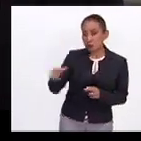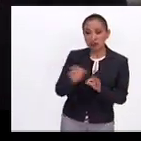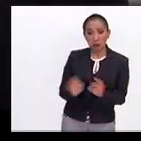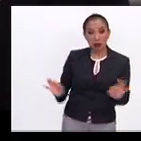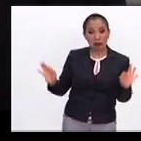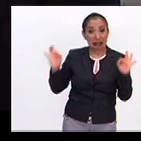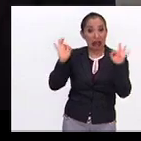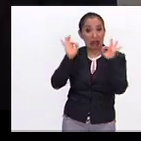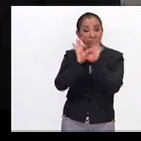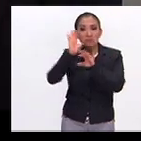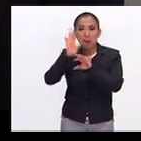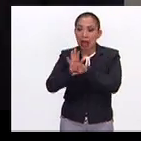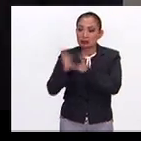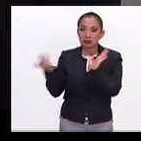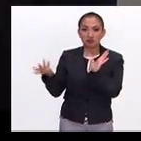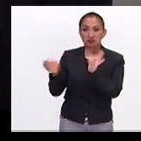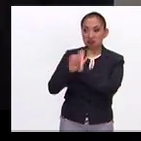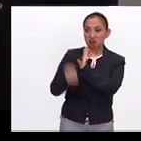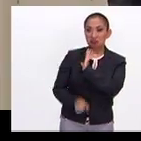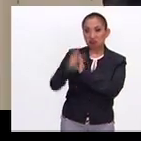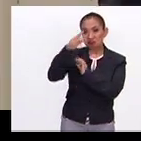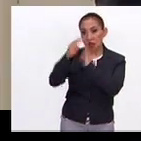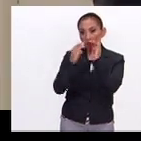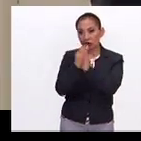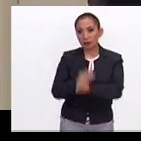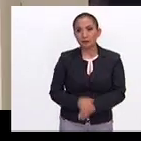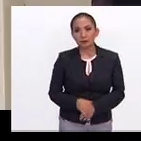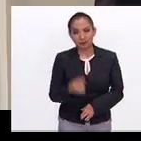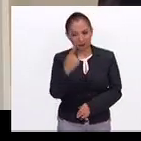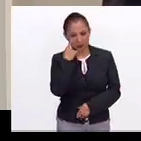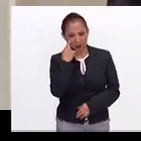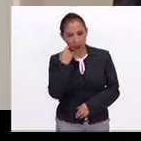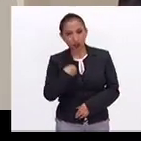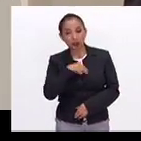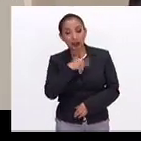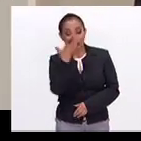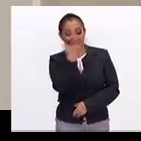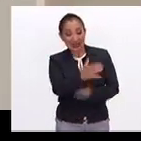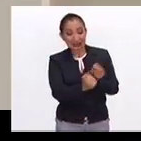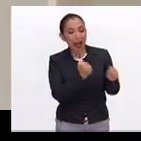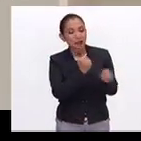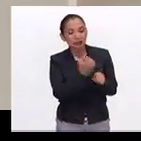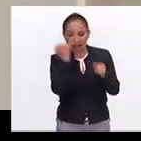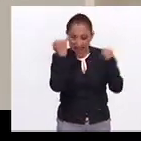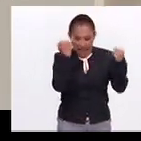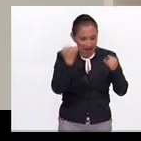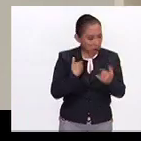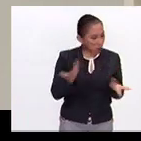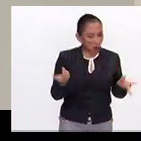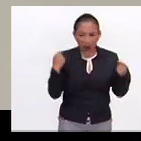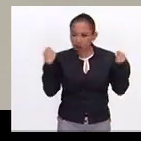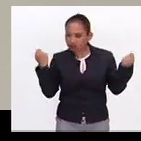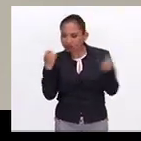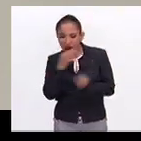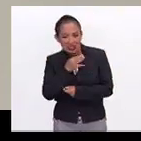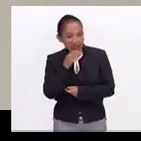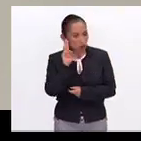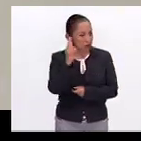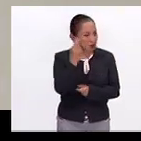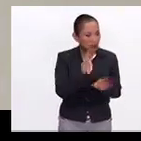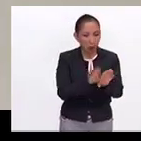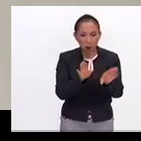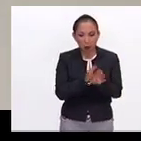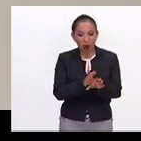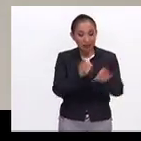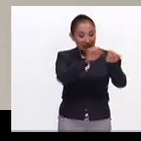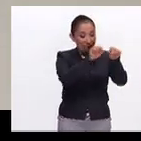más importantes, más emblemáticos del mundo. Fíjate que quisimos hacer de estos 10 años una celebración muy universitaria. Comenzamos